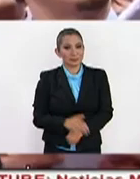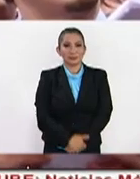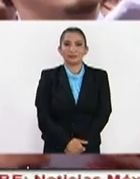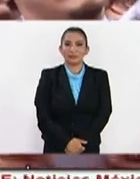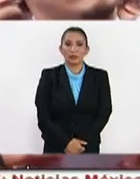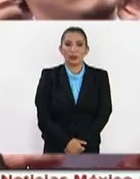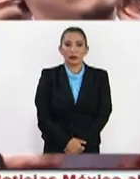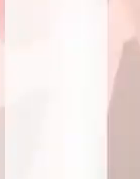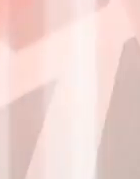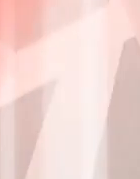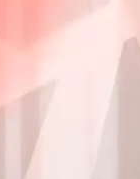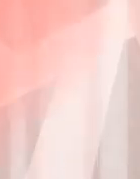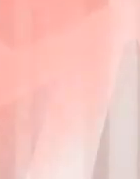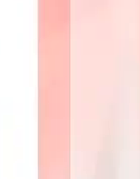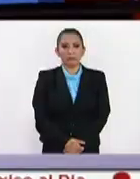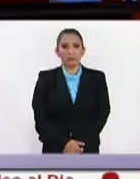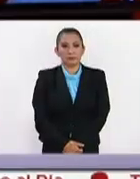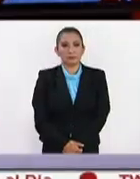candidata.